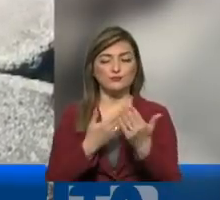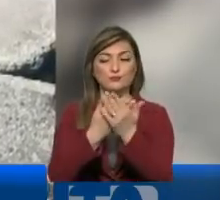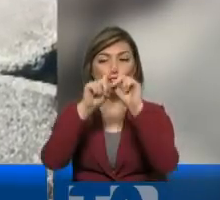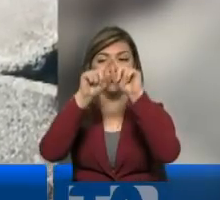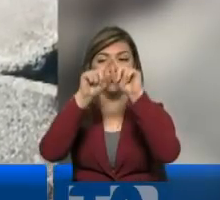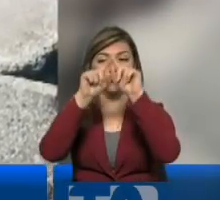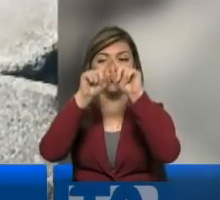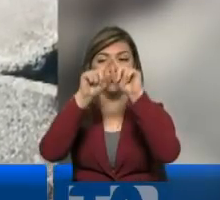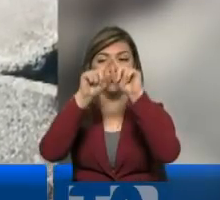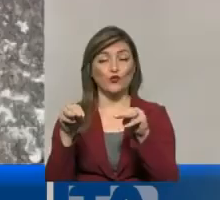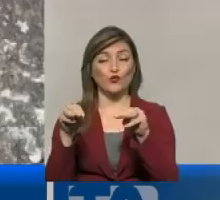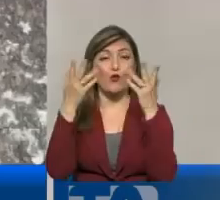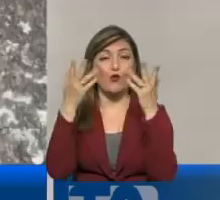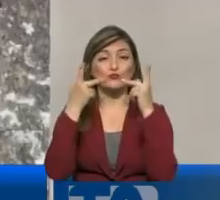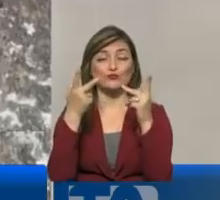empresa de movilidad